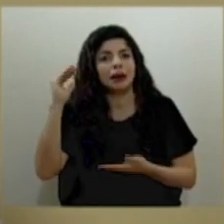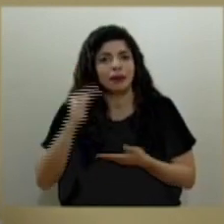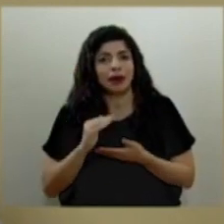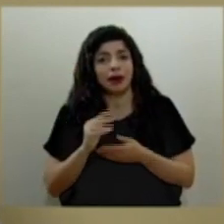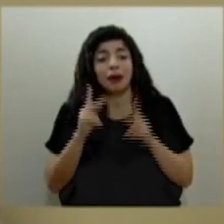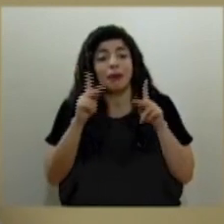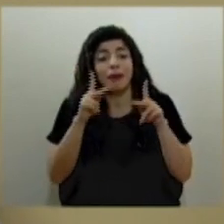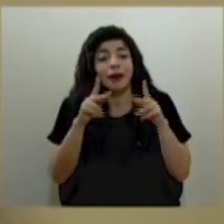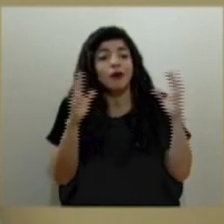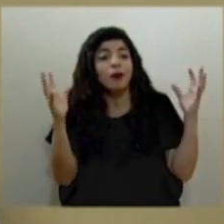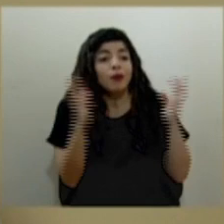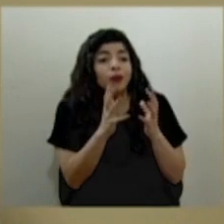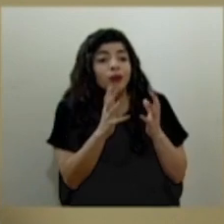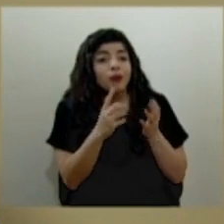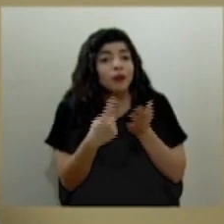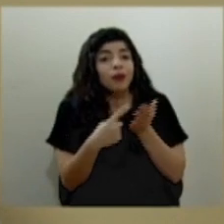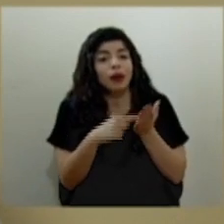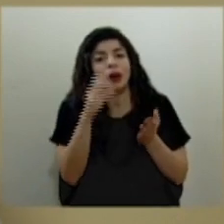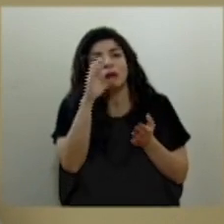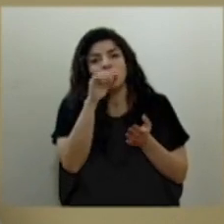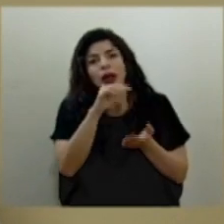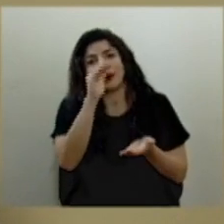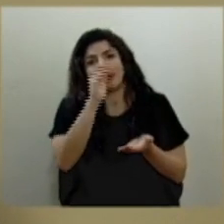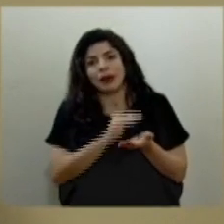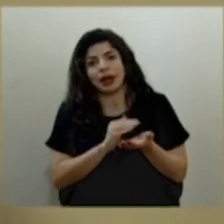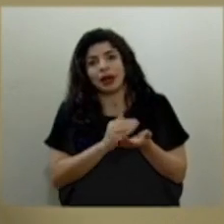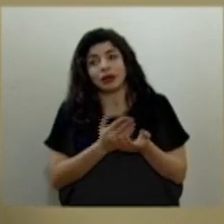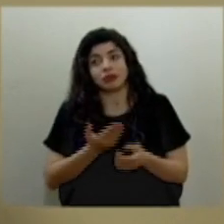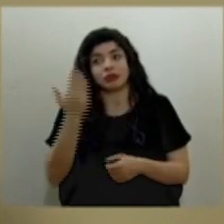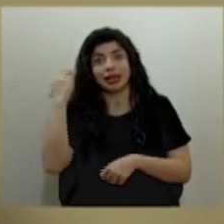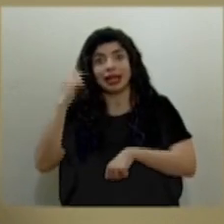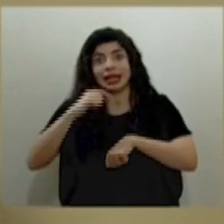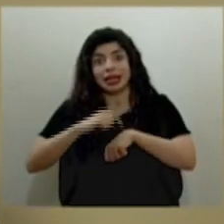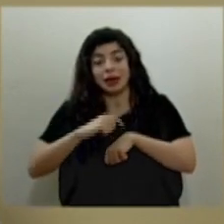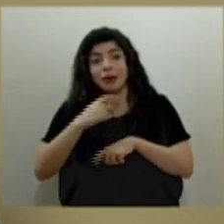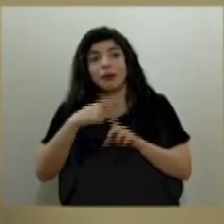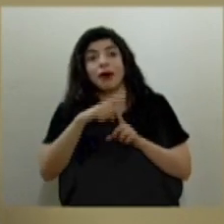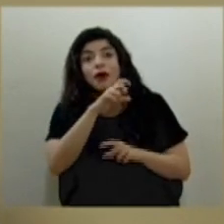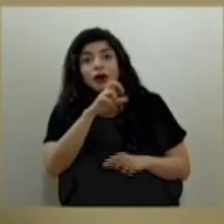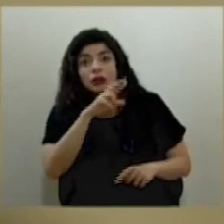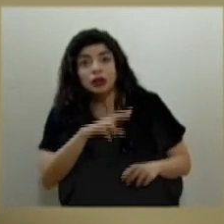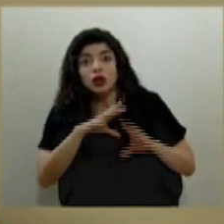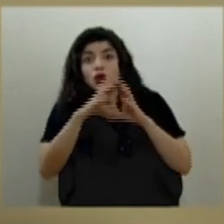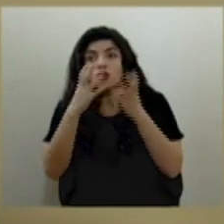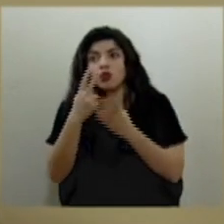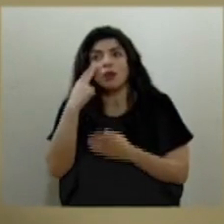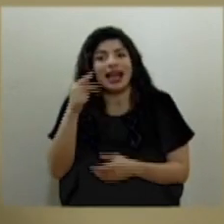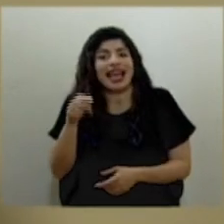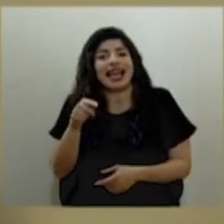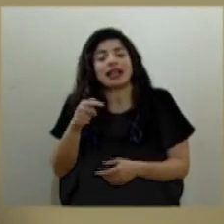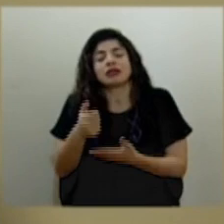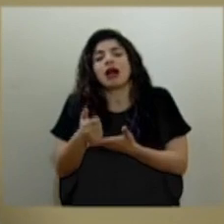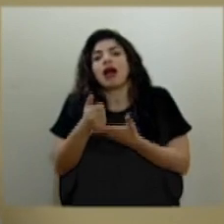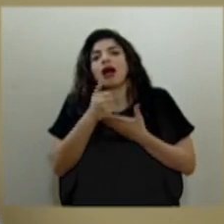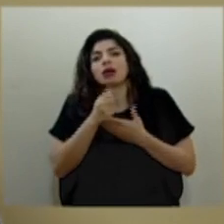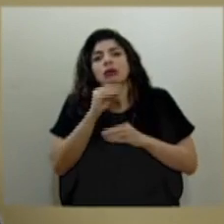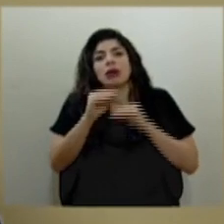concentraciones de personas, y eso es lo que hemos visto a lo largo del tiempo, no solamente en Costa Rica, sino en el mundo, que surte efecto para disminuir contagios.